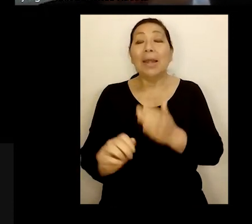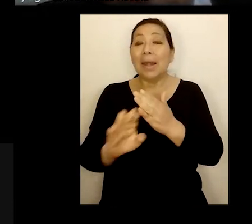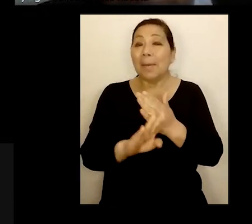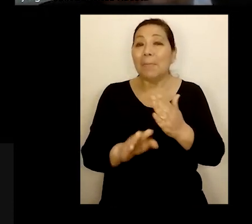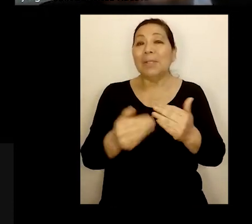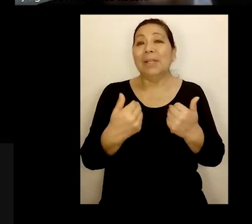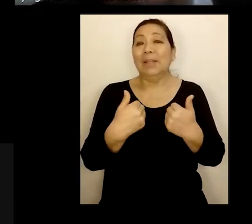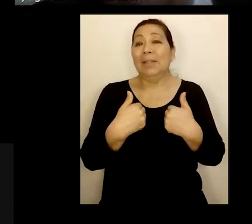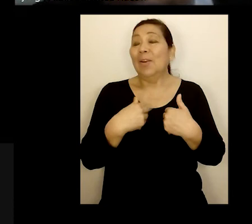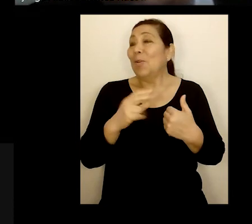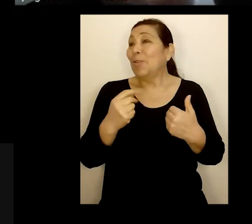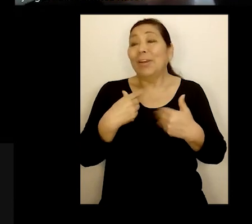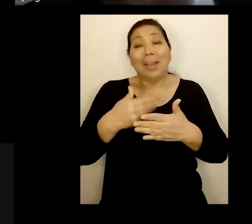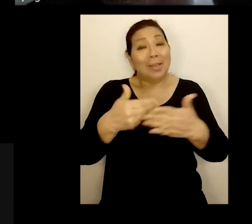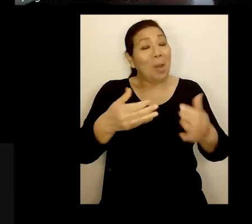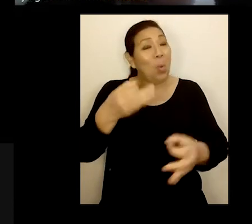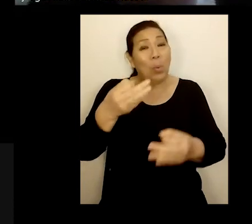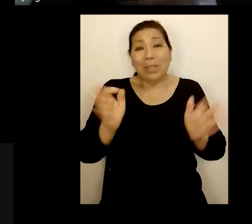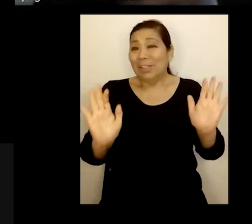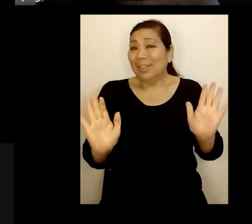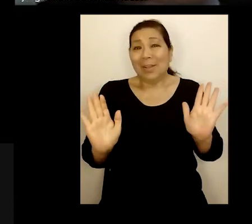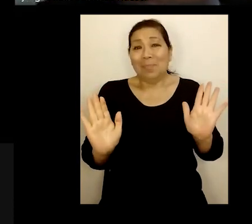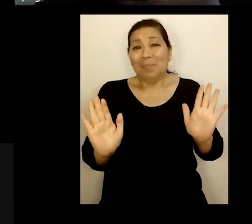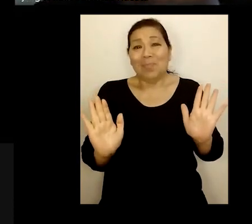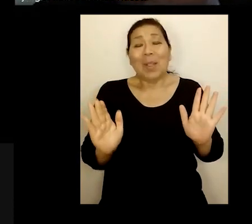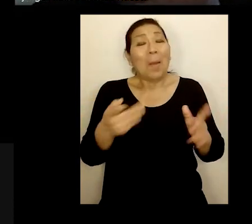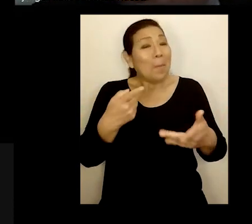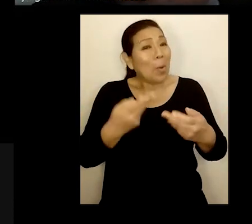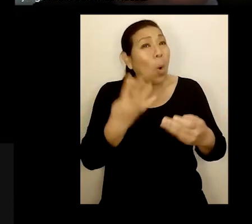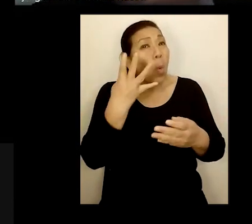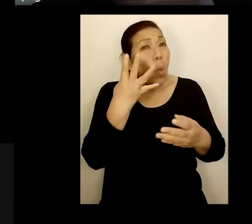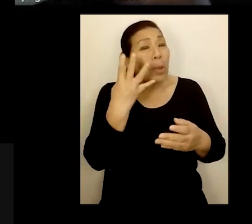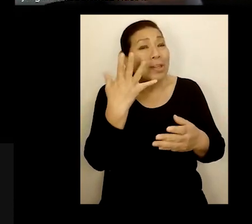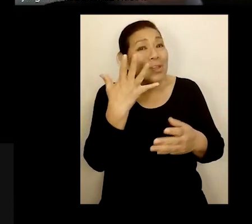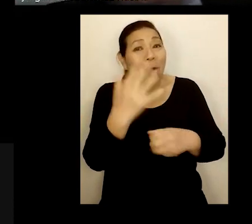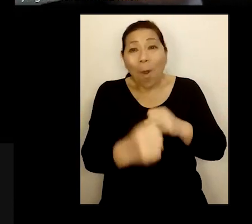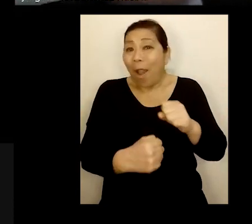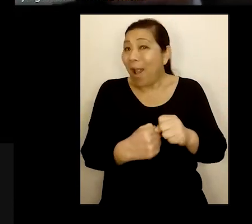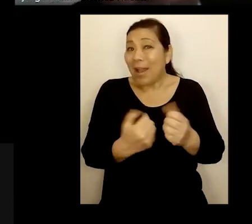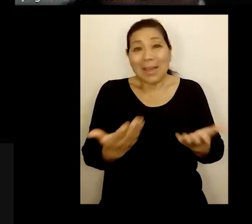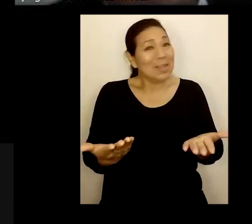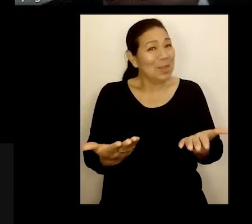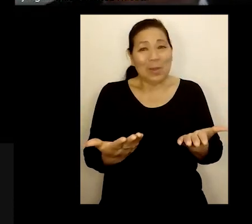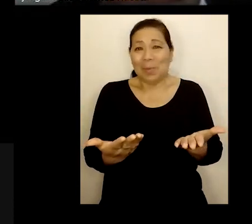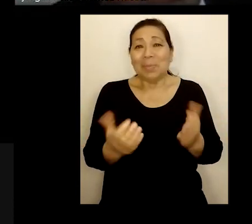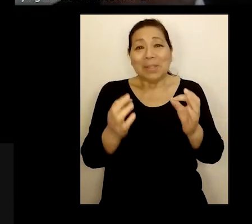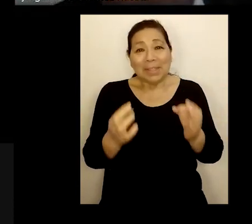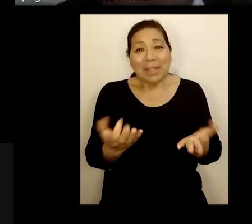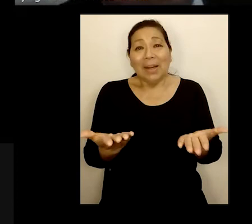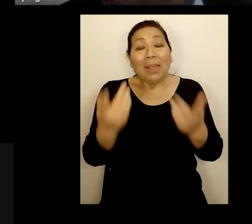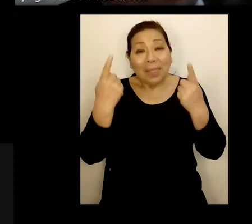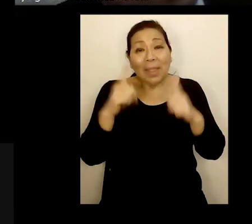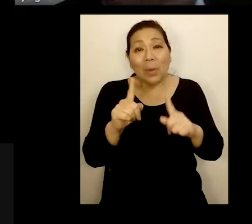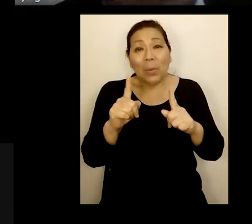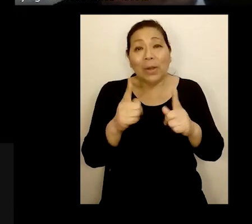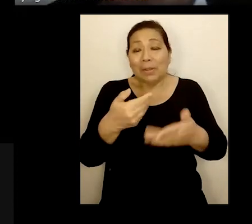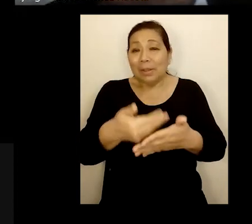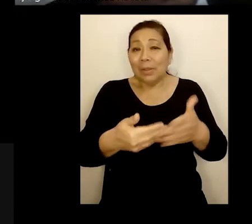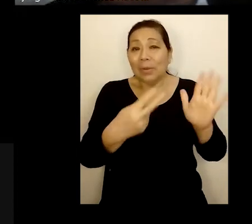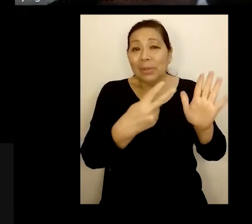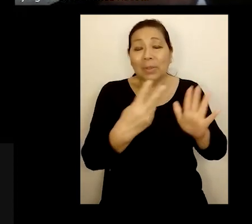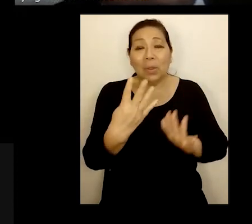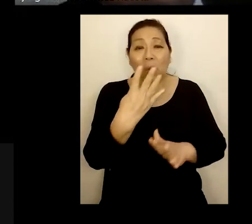base correspondiente que él no tenía antecedentes penales, se le haya variado la pena de 4 a 5 años. Es más, si bien es cierto, de acuerdo al